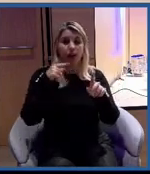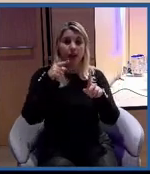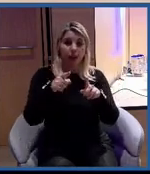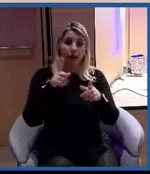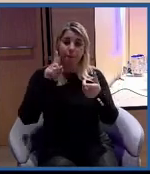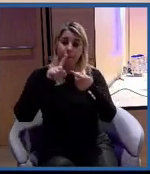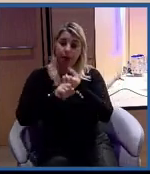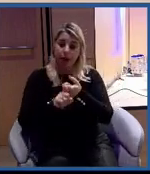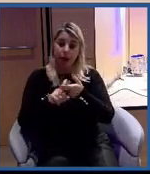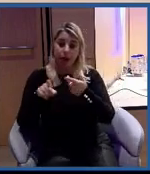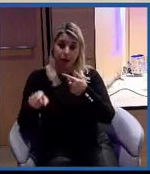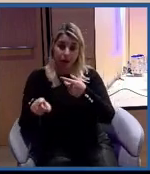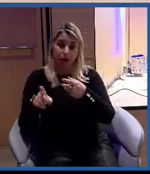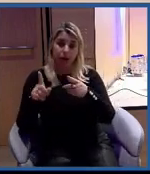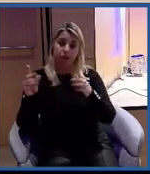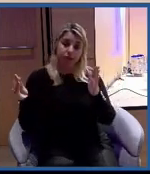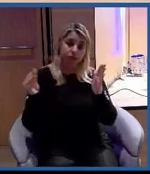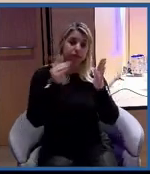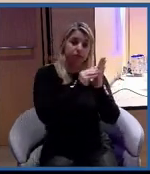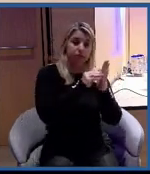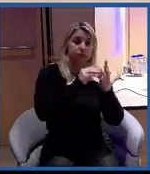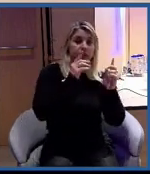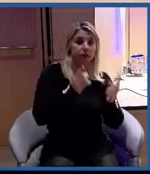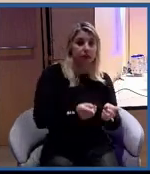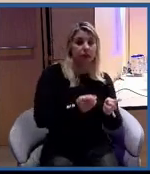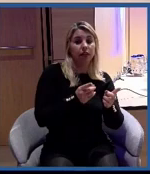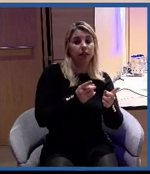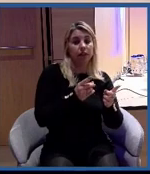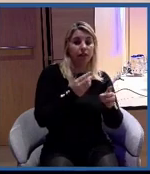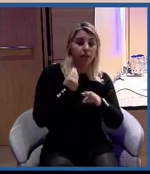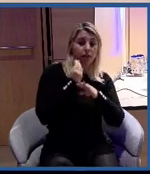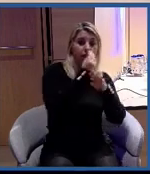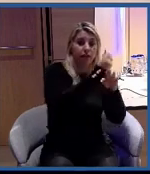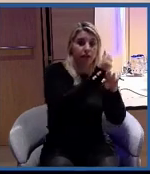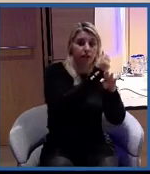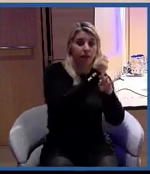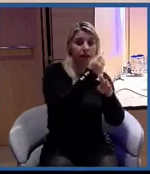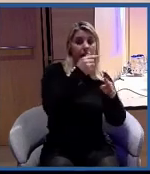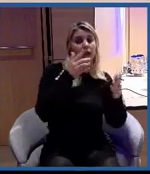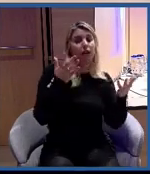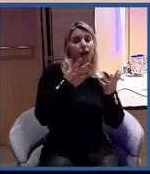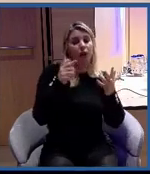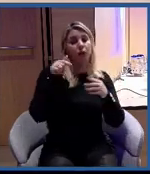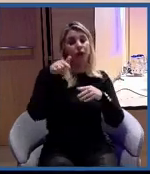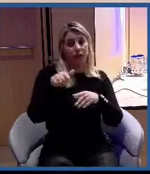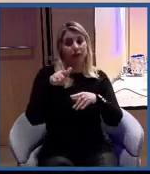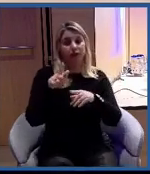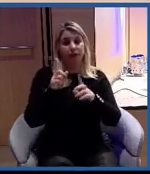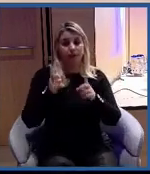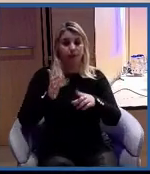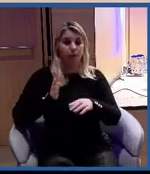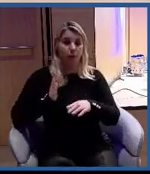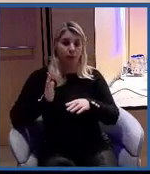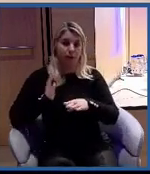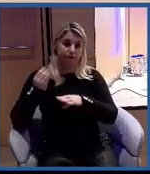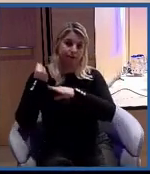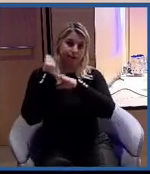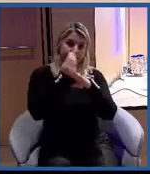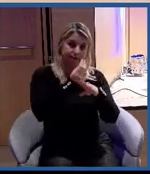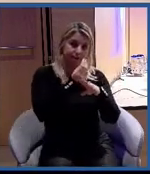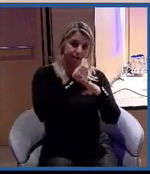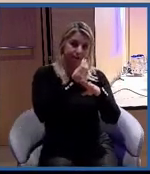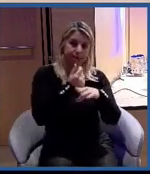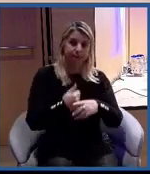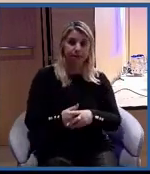pareja a su a su compañera como candidata y ella va a ser la alcaldesa ahora este alcalde ya está